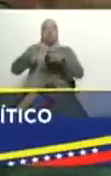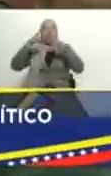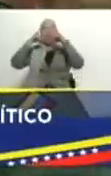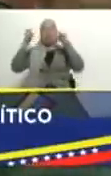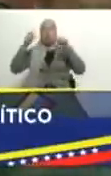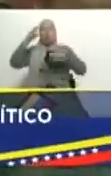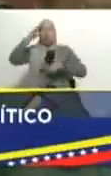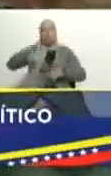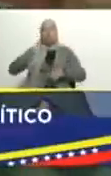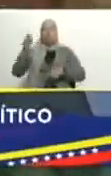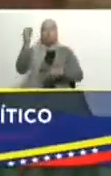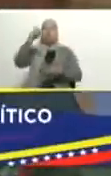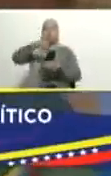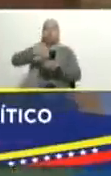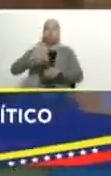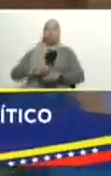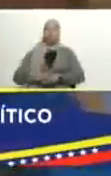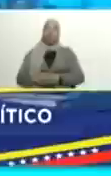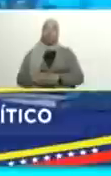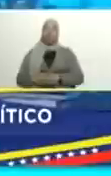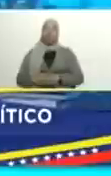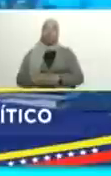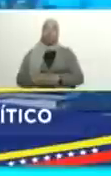de GESIM,